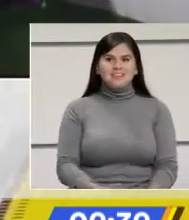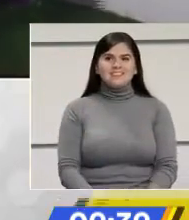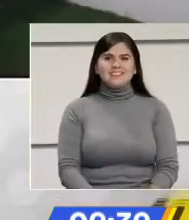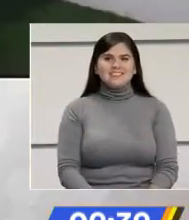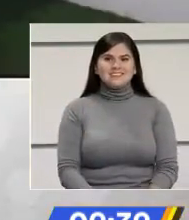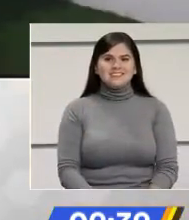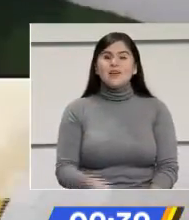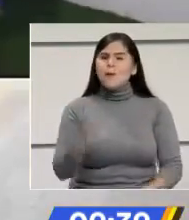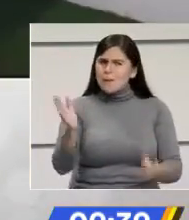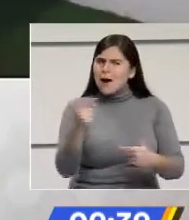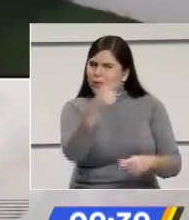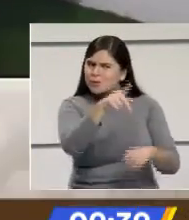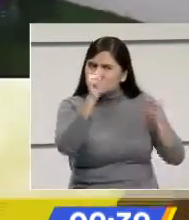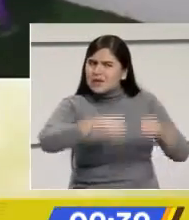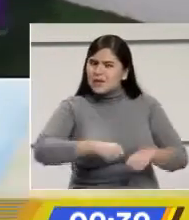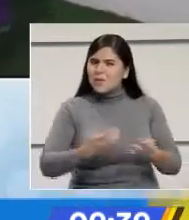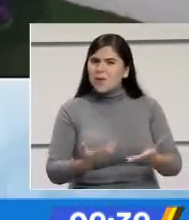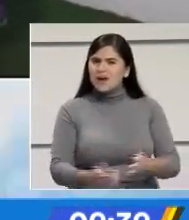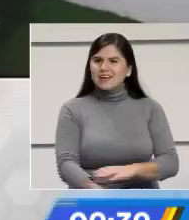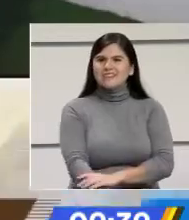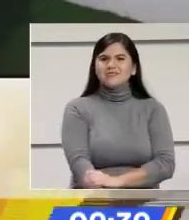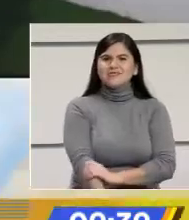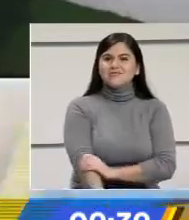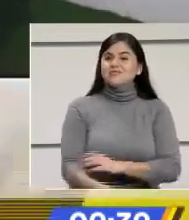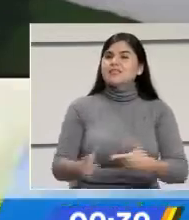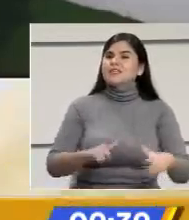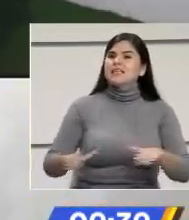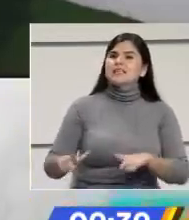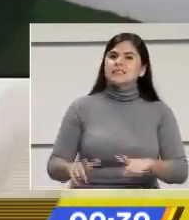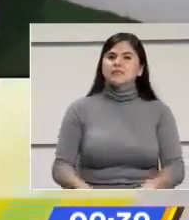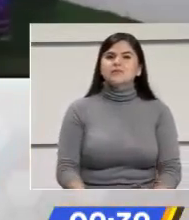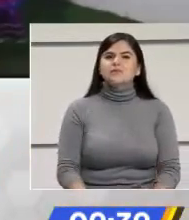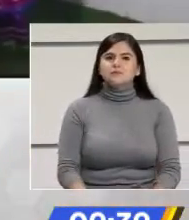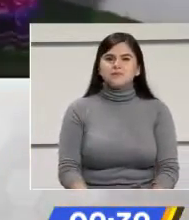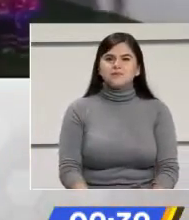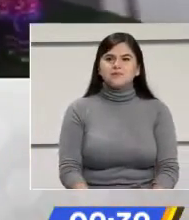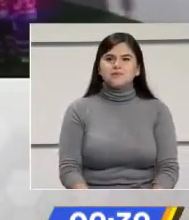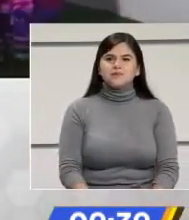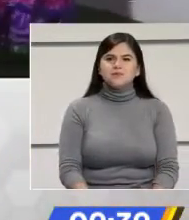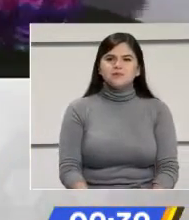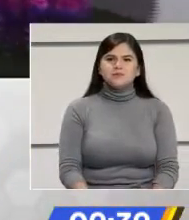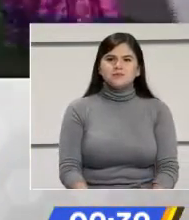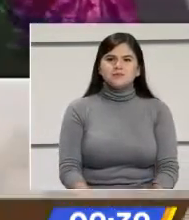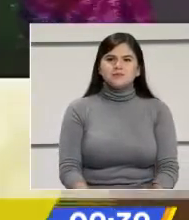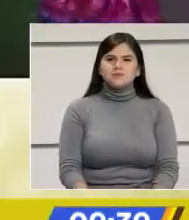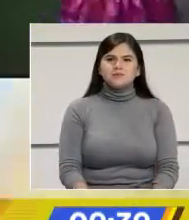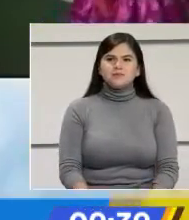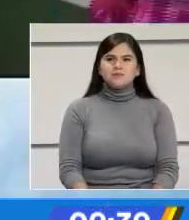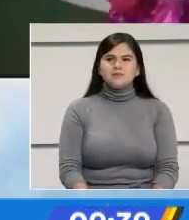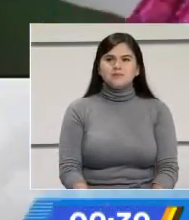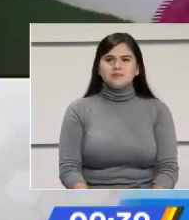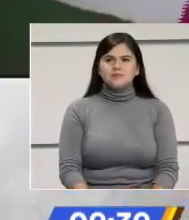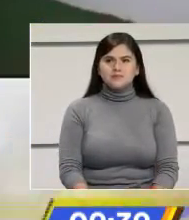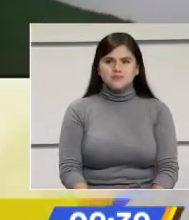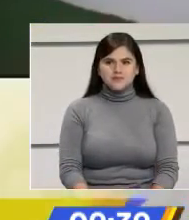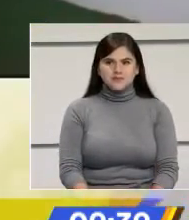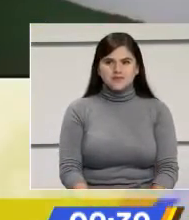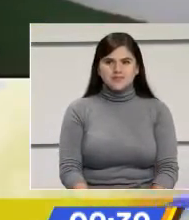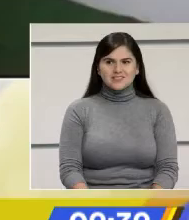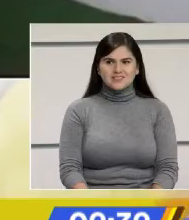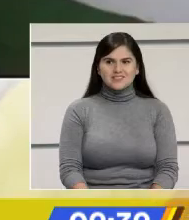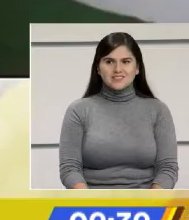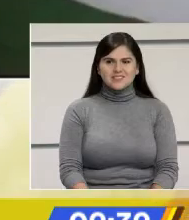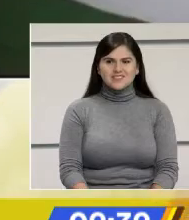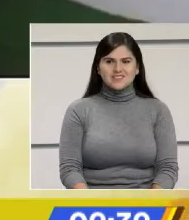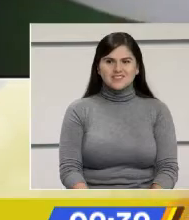Sí. Vamos, ustedes pueden, es sencillísimo, lo hacemos. Listo, ustedes vamos. Ustedes son ya en el estudio, aquí mis amigos, vamos. Ahora sí. Se le